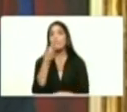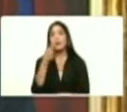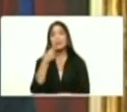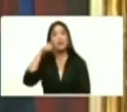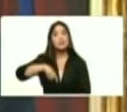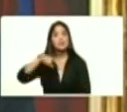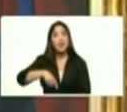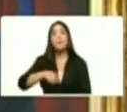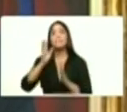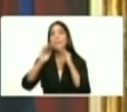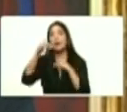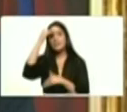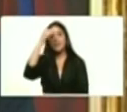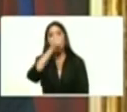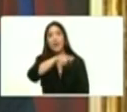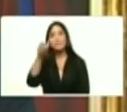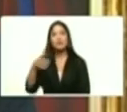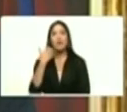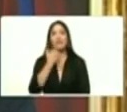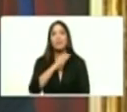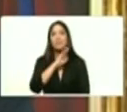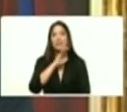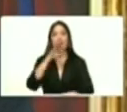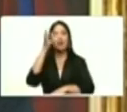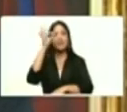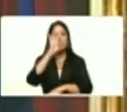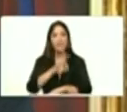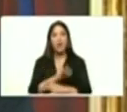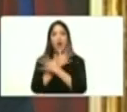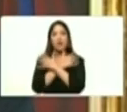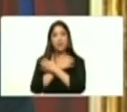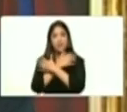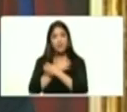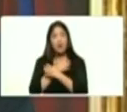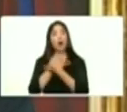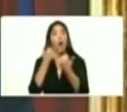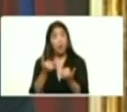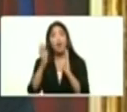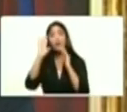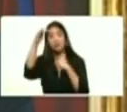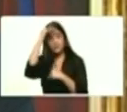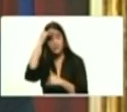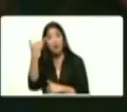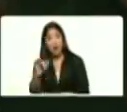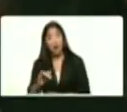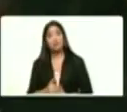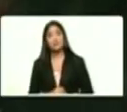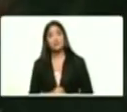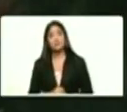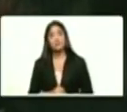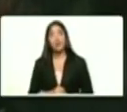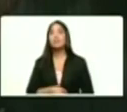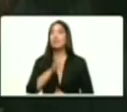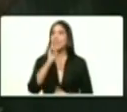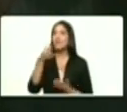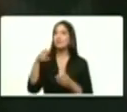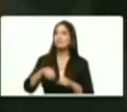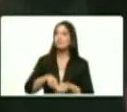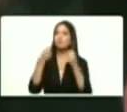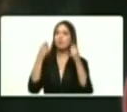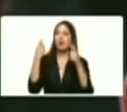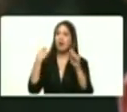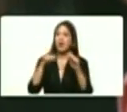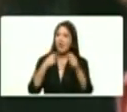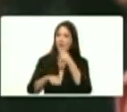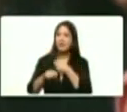falta para atender a los enfermos de Zika, en Venezuela, lo estamos atendiendo. también nos vulneraron todo el sistema de distribución